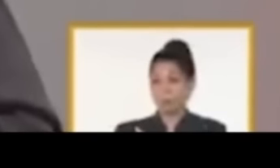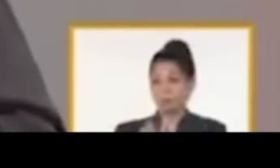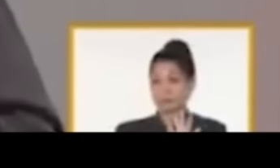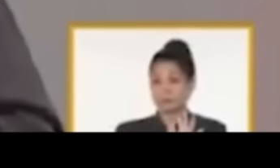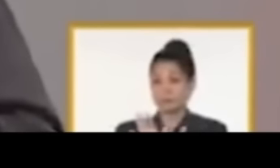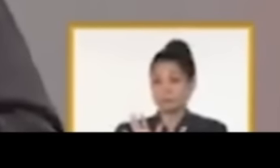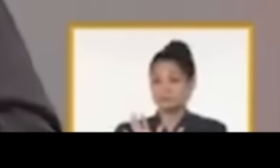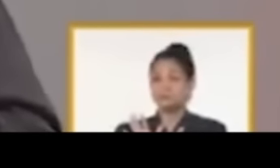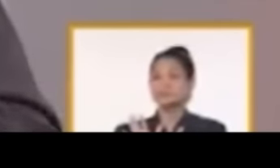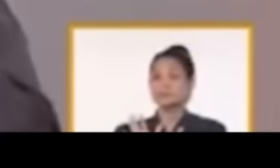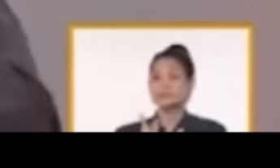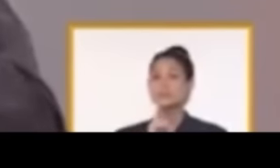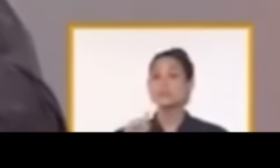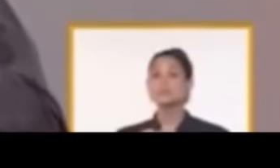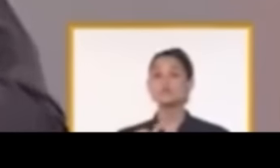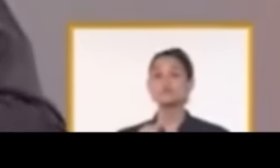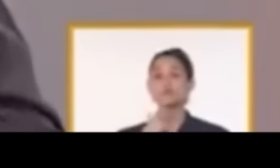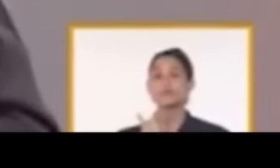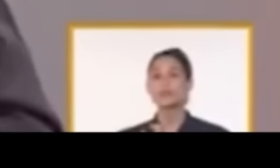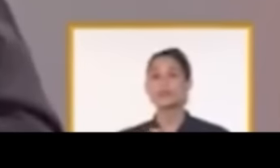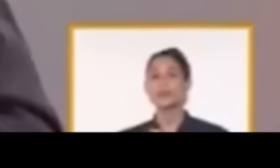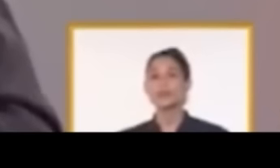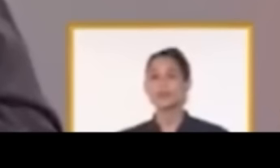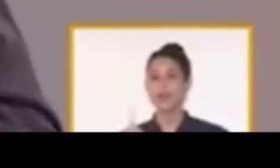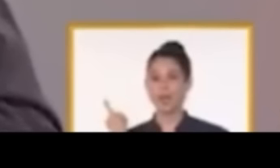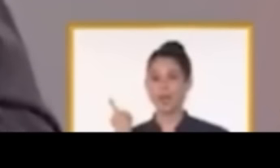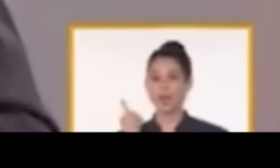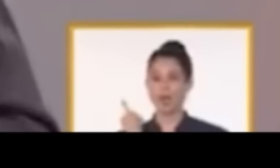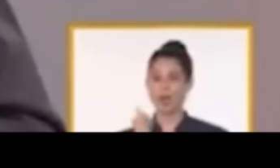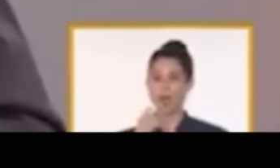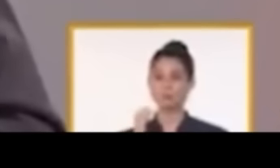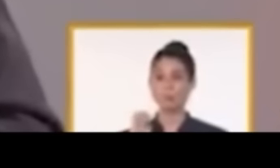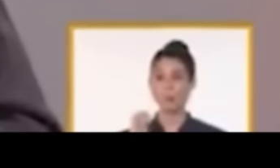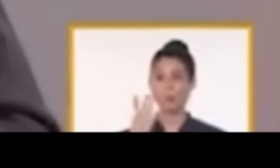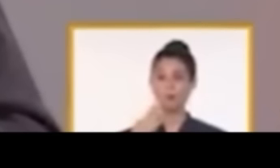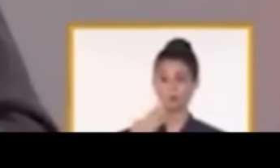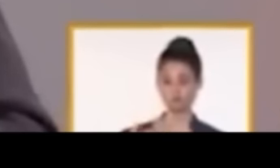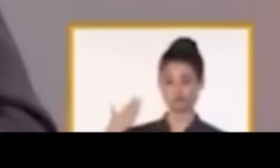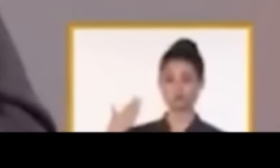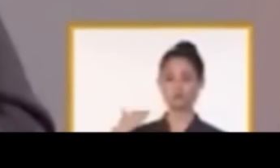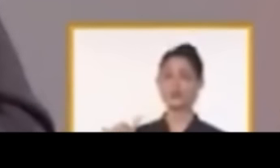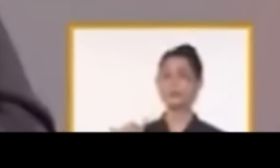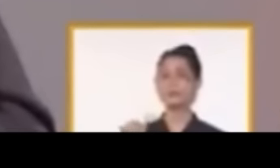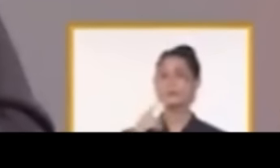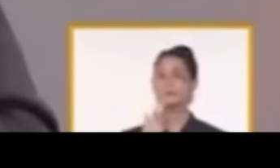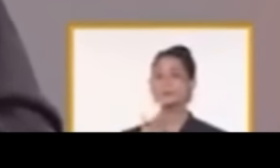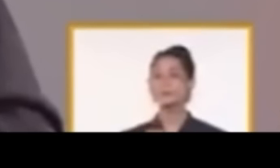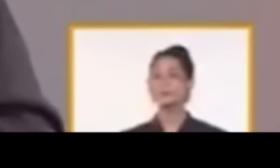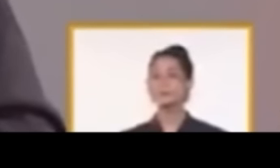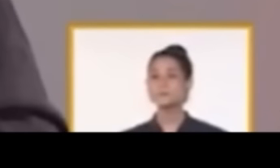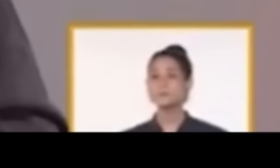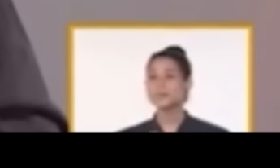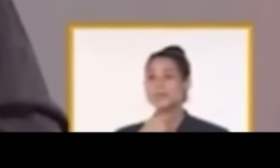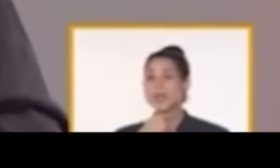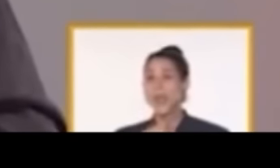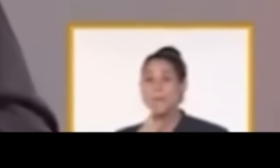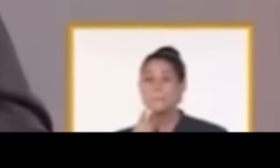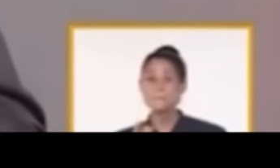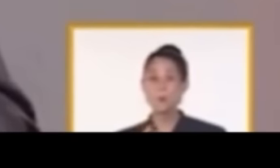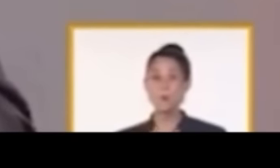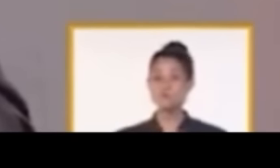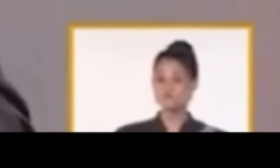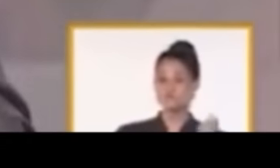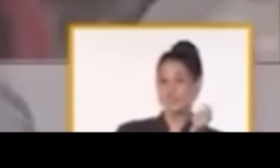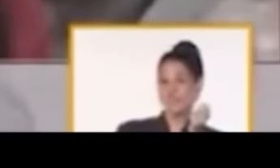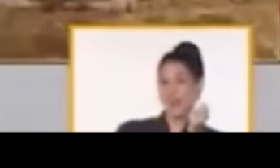teníamos también hace cuatro años atrás unas 96,000 reproductoras porcina que